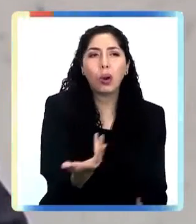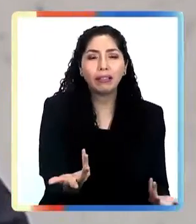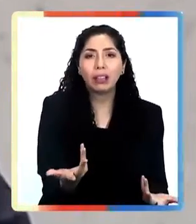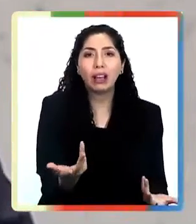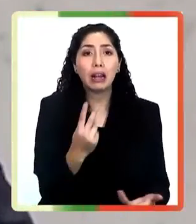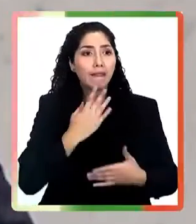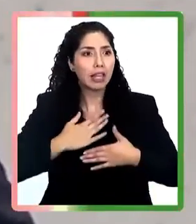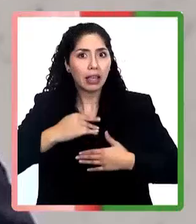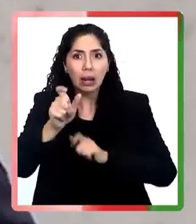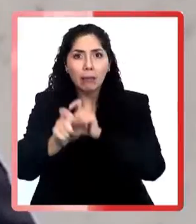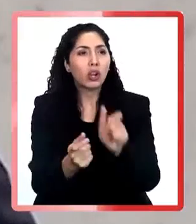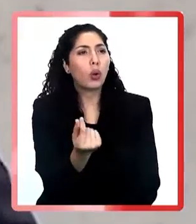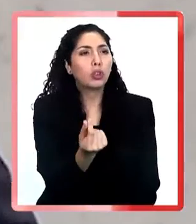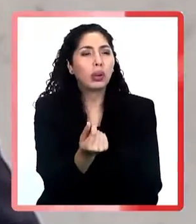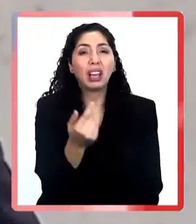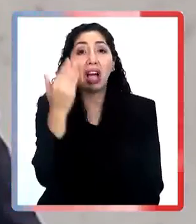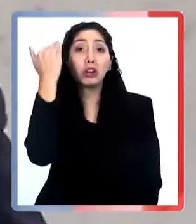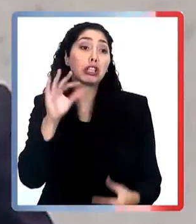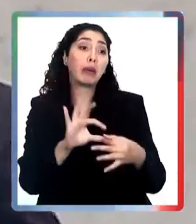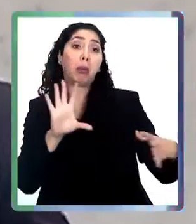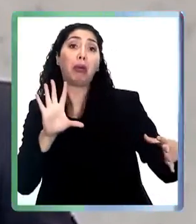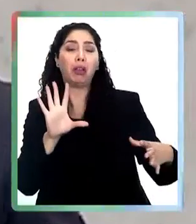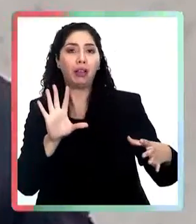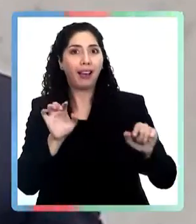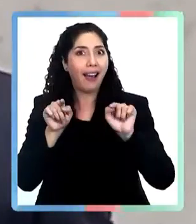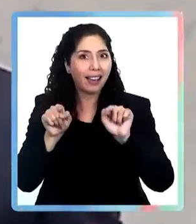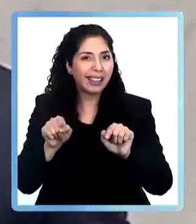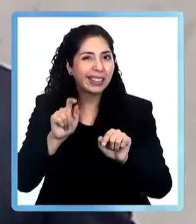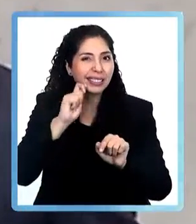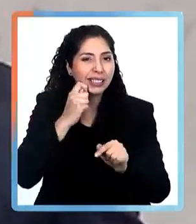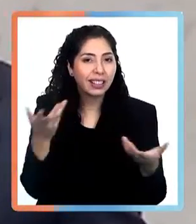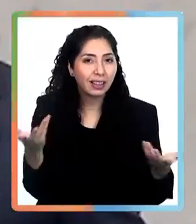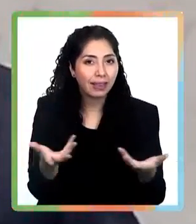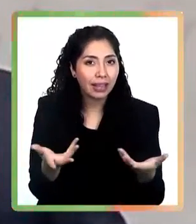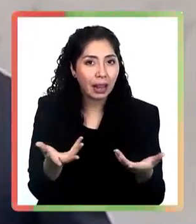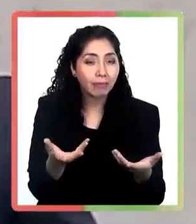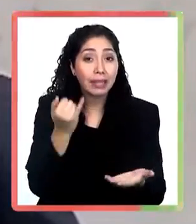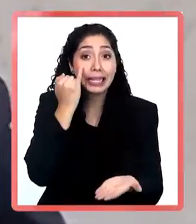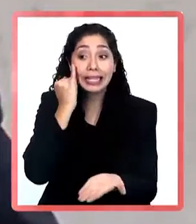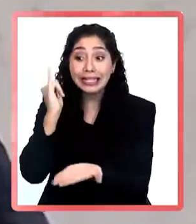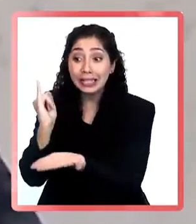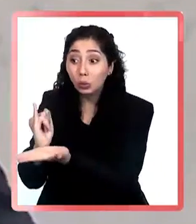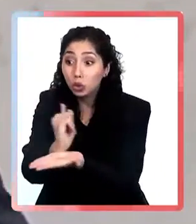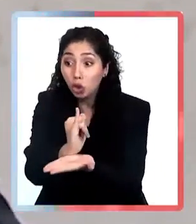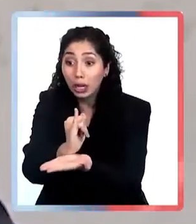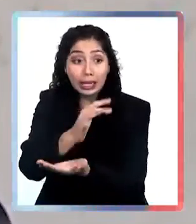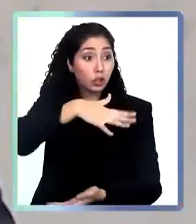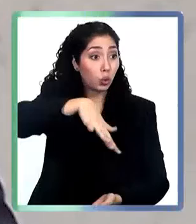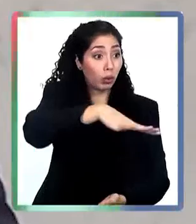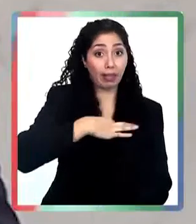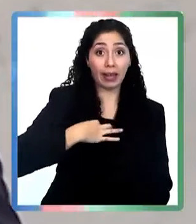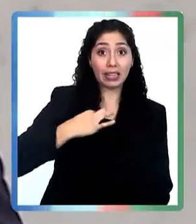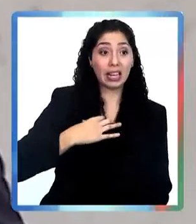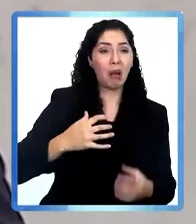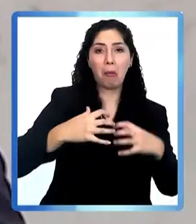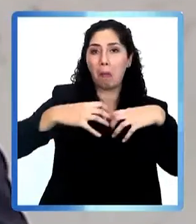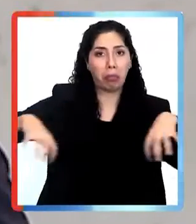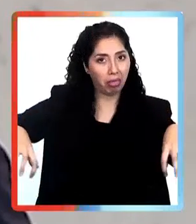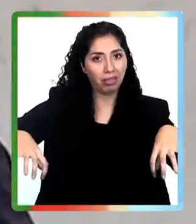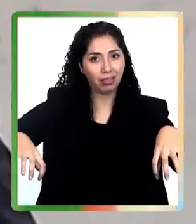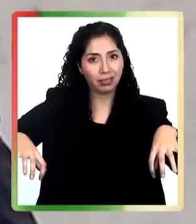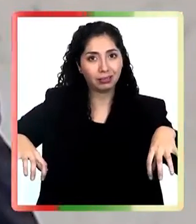cuánto cuesta la vida diaria es cuando se produce este quiebre entre instituciones y ciudadanía